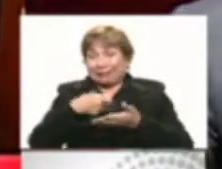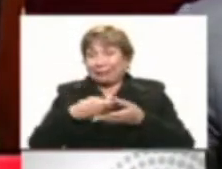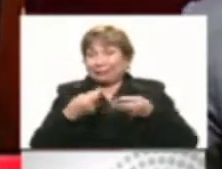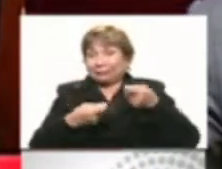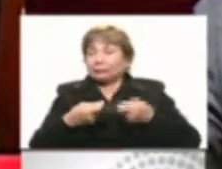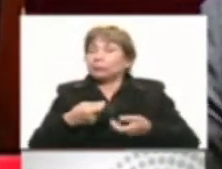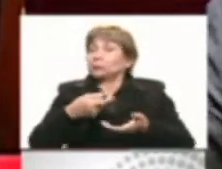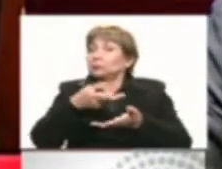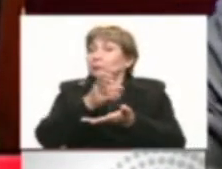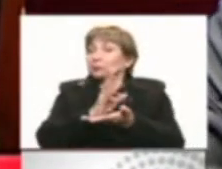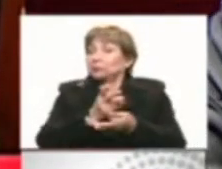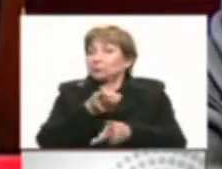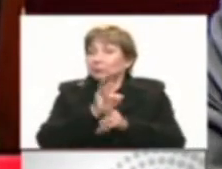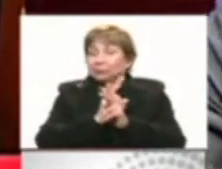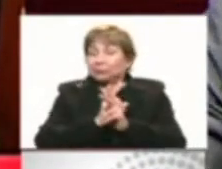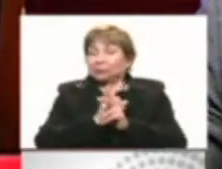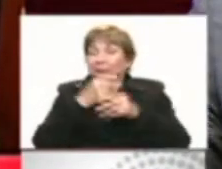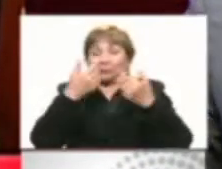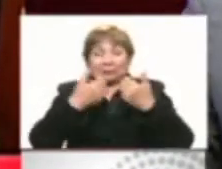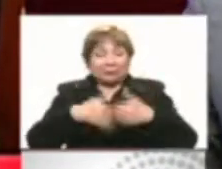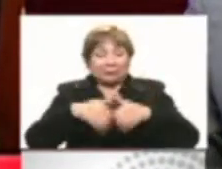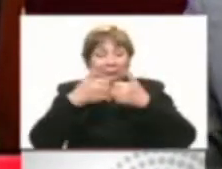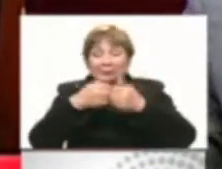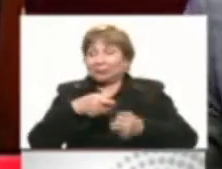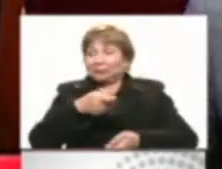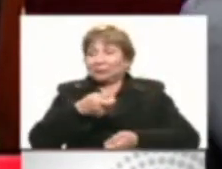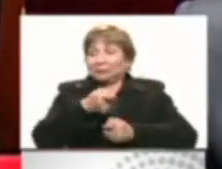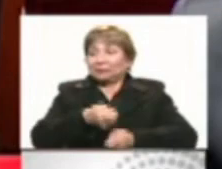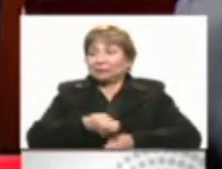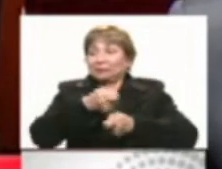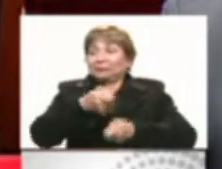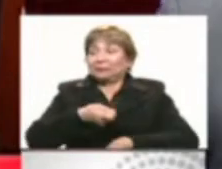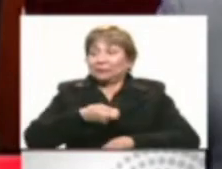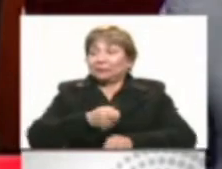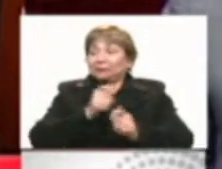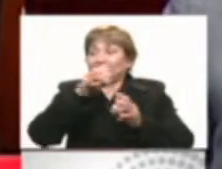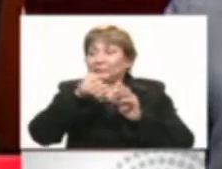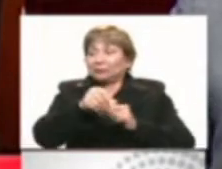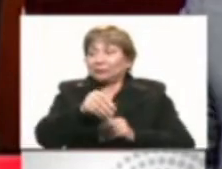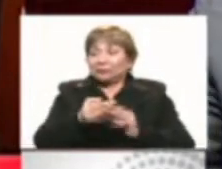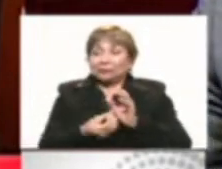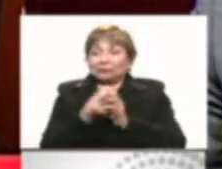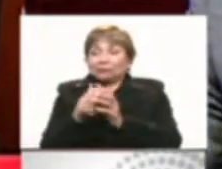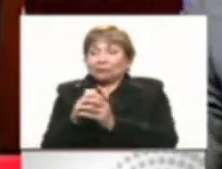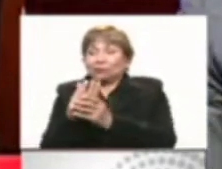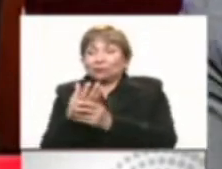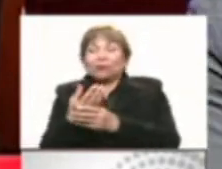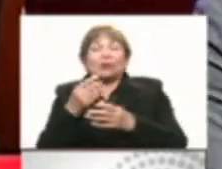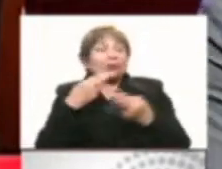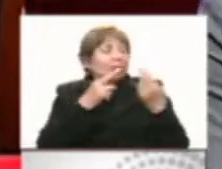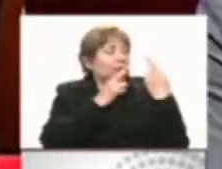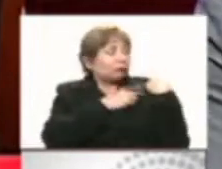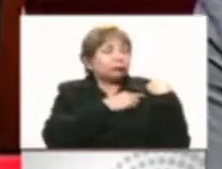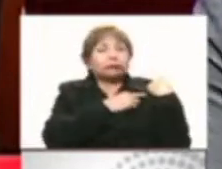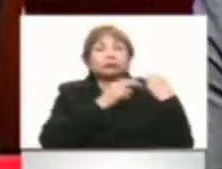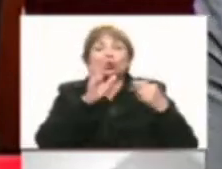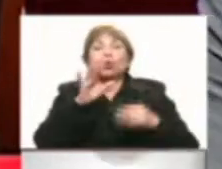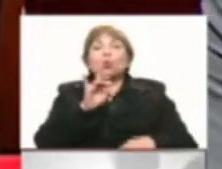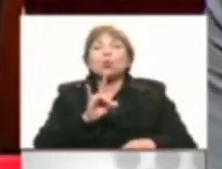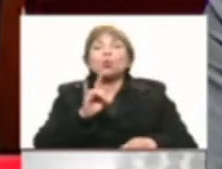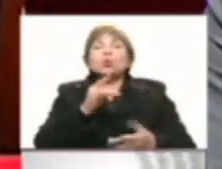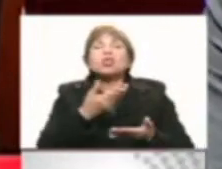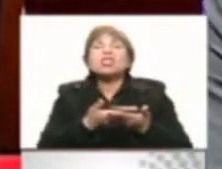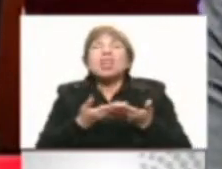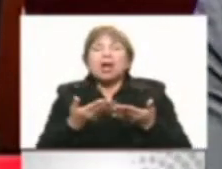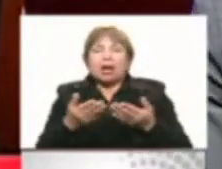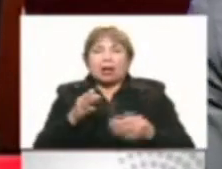llegar el crédito a las pequeñas empresas y a la agricultura. Y el reforzamiento y el fortalecimiento del Banco de la Nación va a ser con cargo a las utilidades